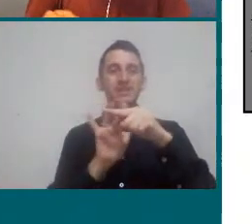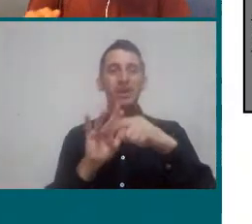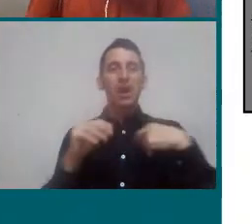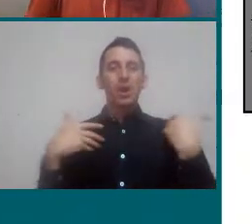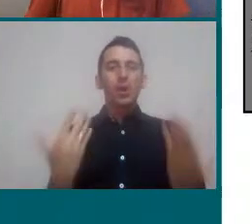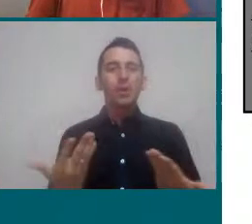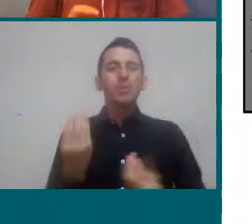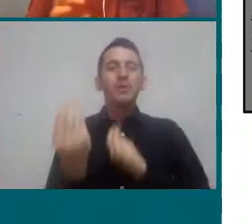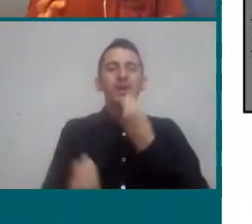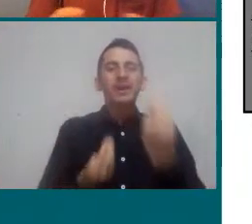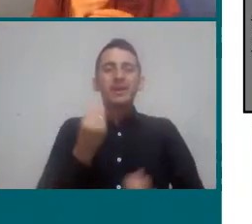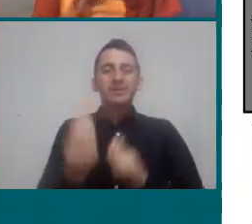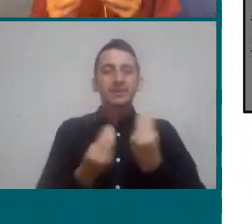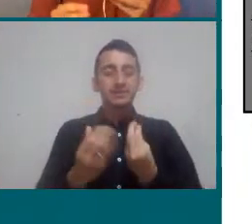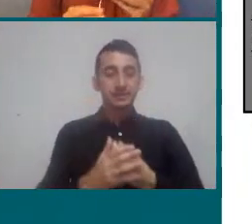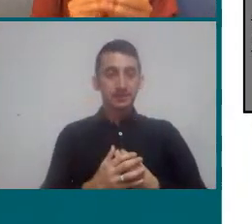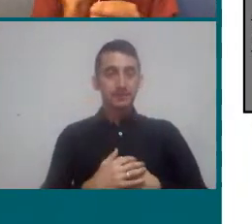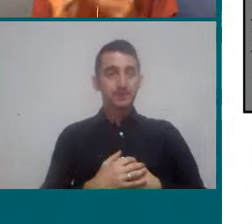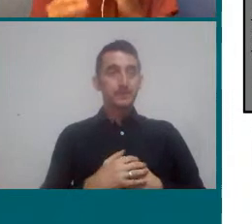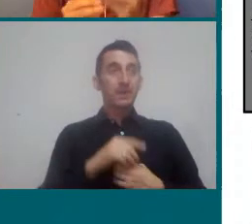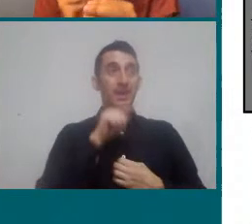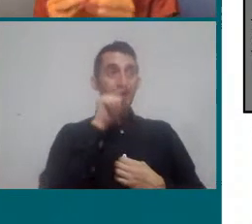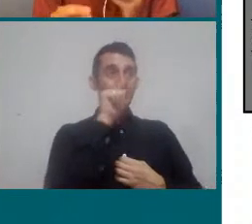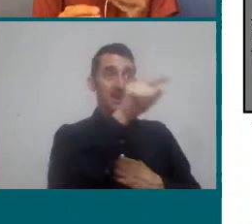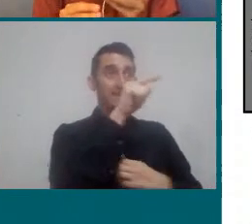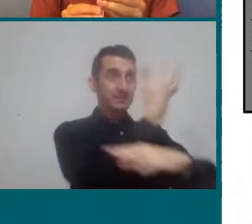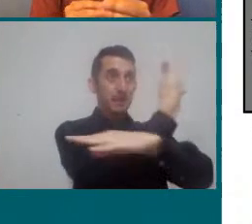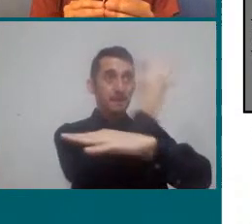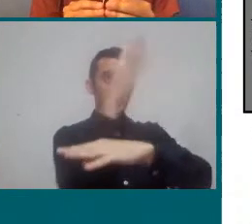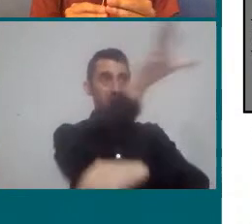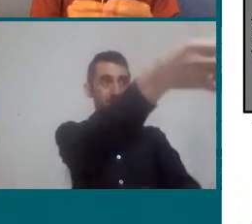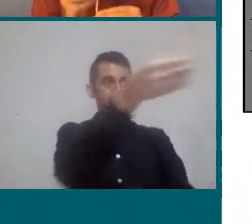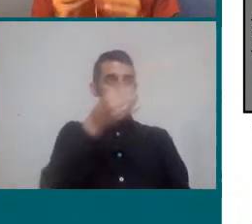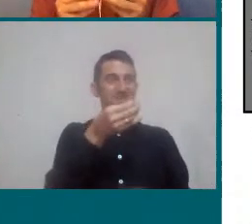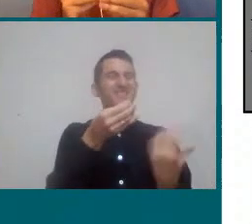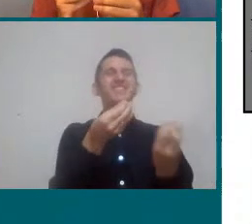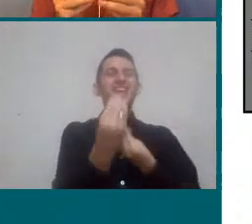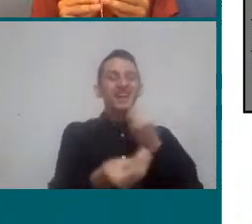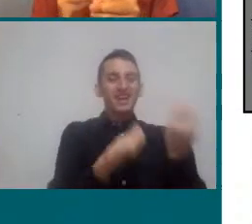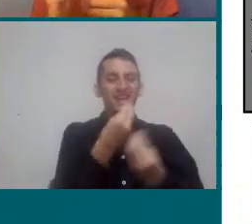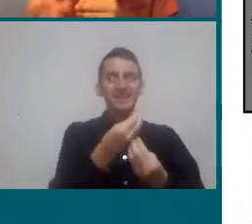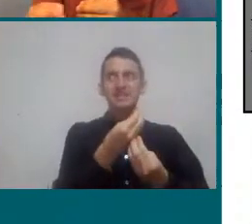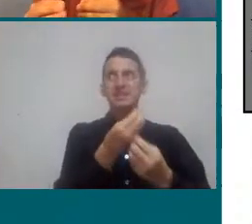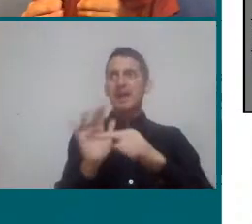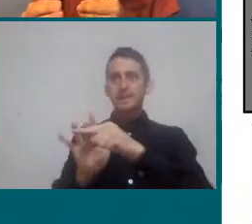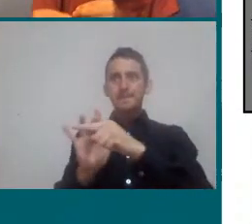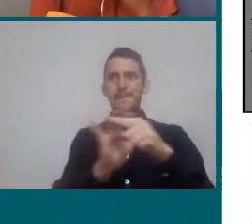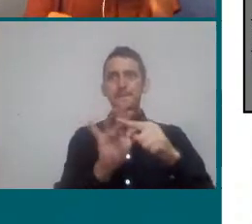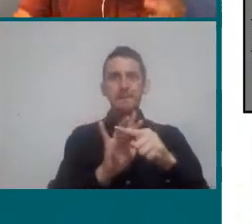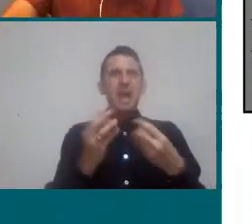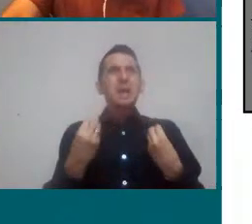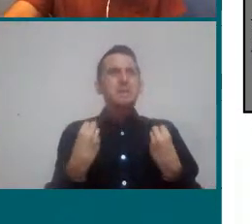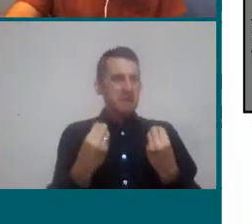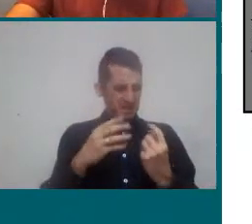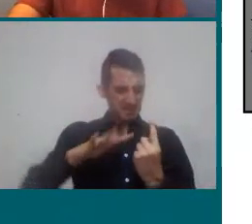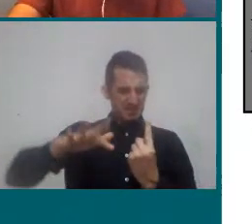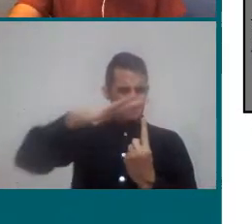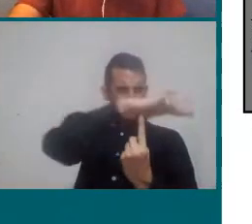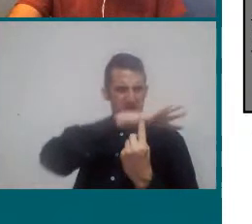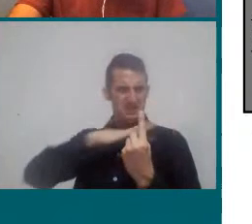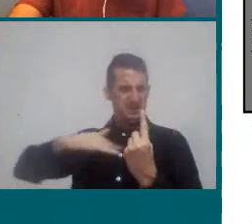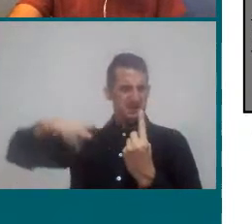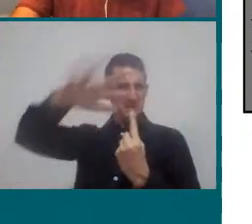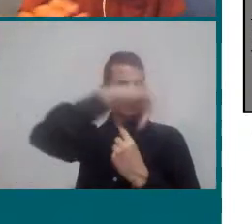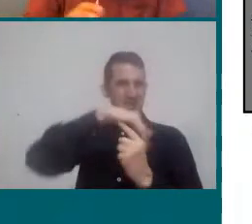vamos a hacer es utilizar estas plantas, ¿vale? Y darle un sentido de por qué viven aquí en función de la climatología